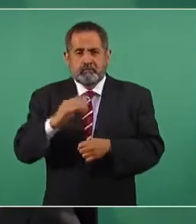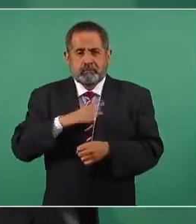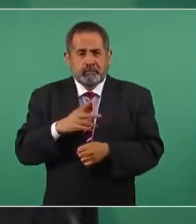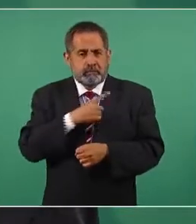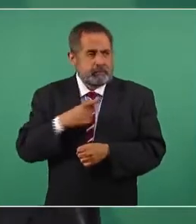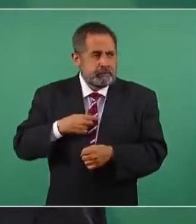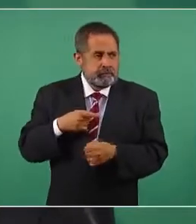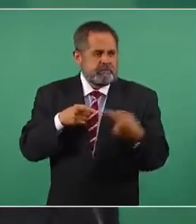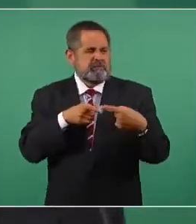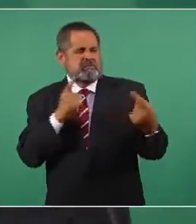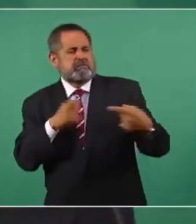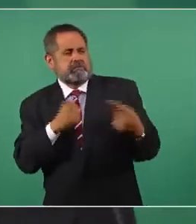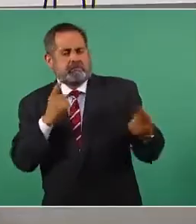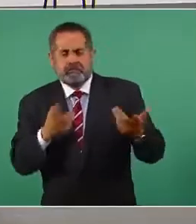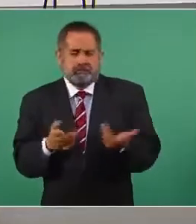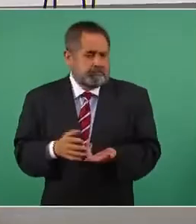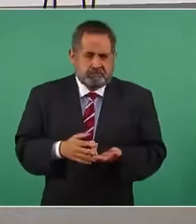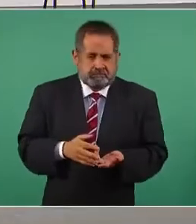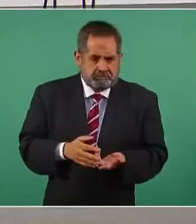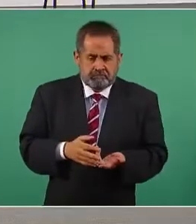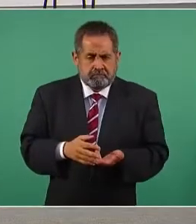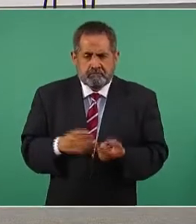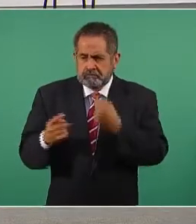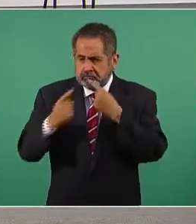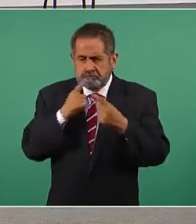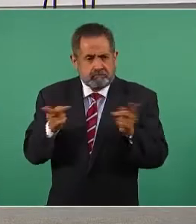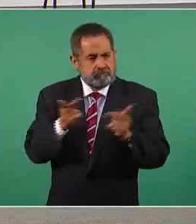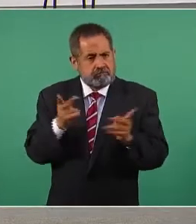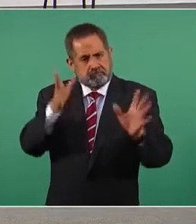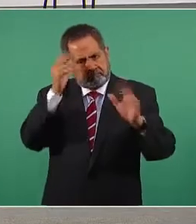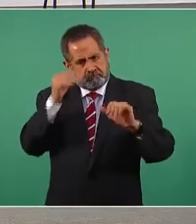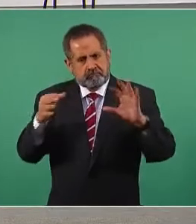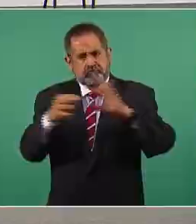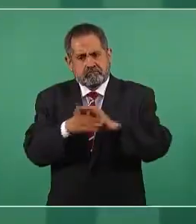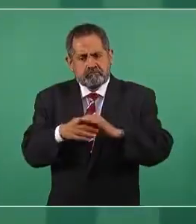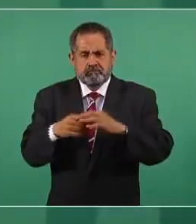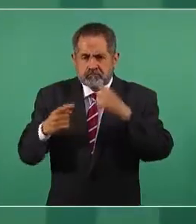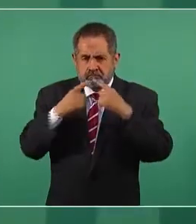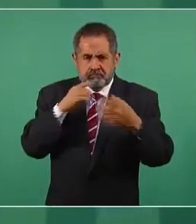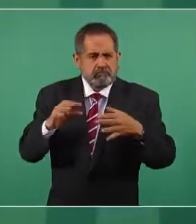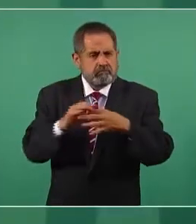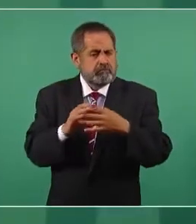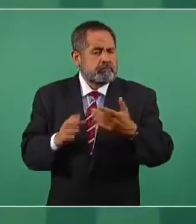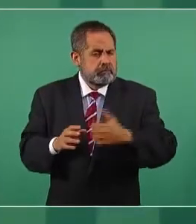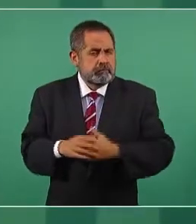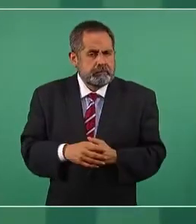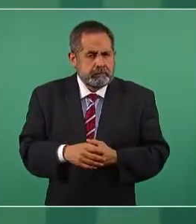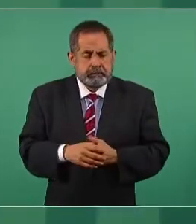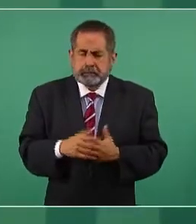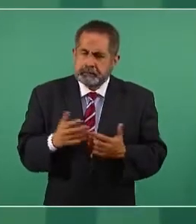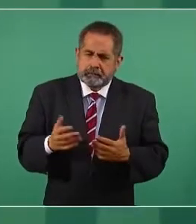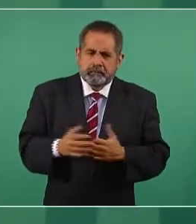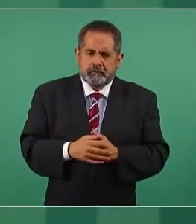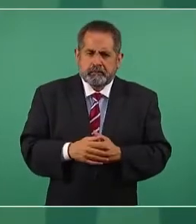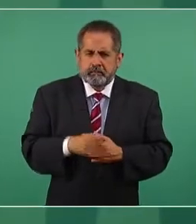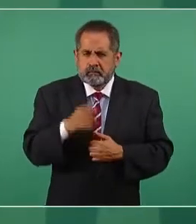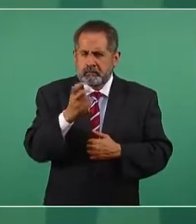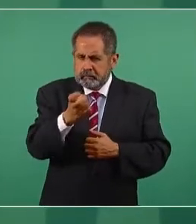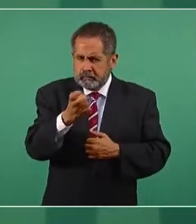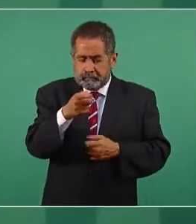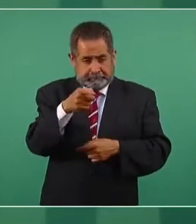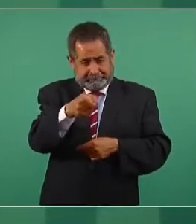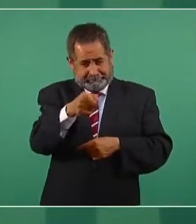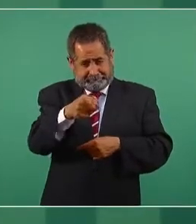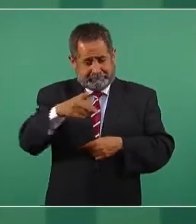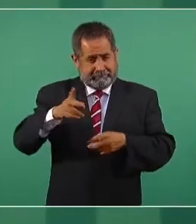materia de diferencia entre ambos países, más bien lo contrario, de acercamiento entre ambos países. Entonces, no vamos a discutir ese caso